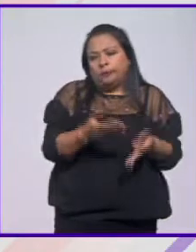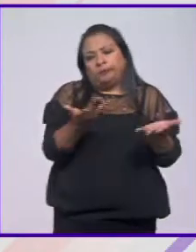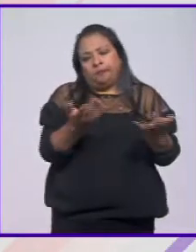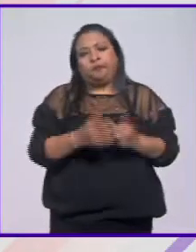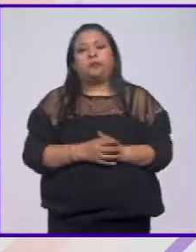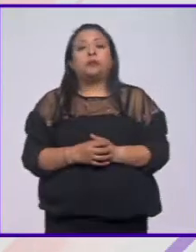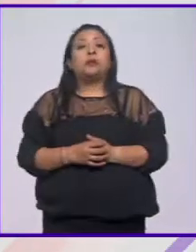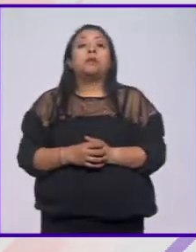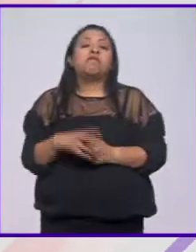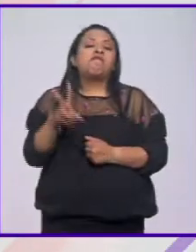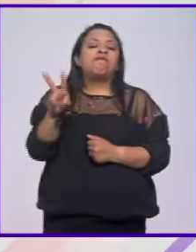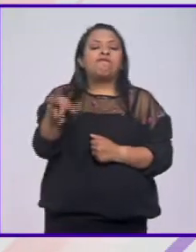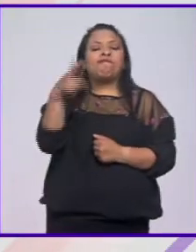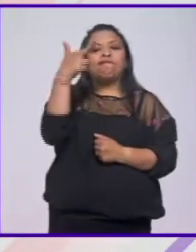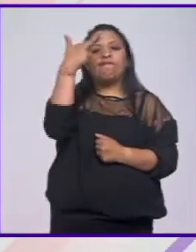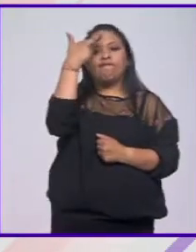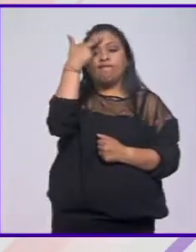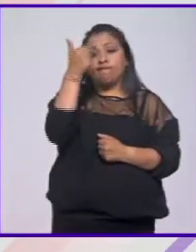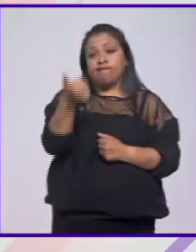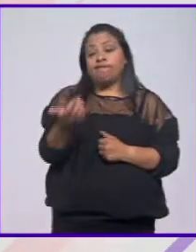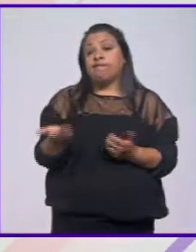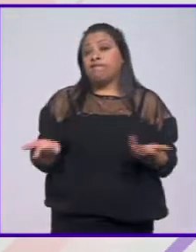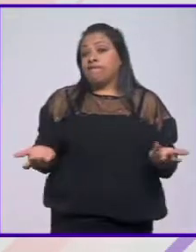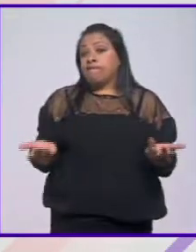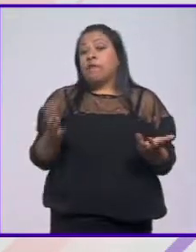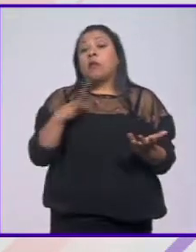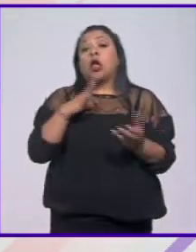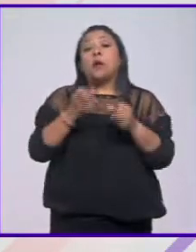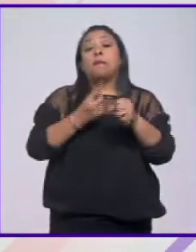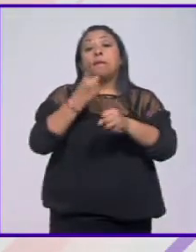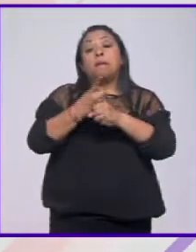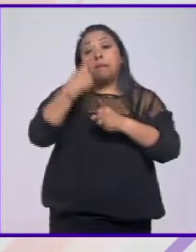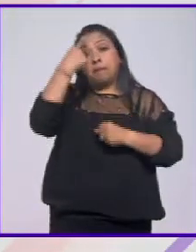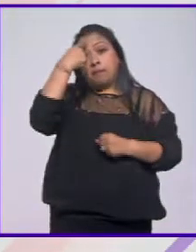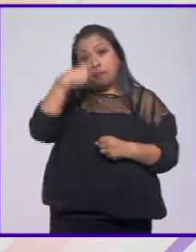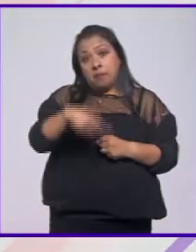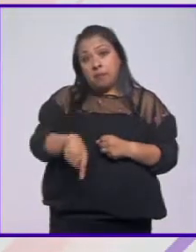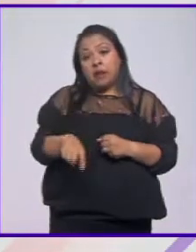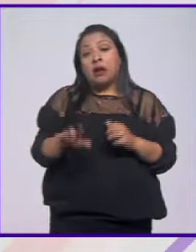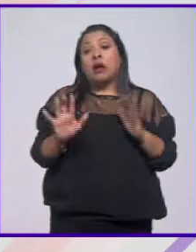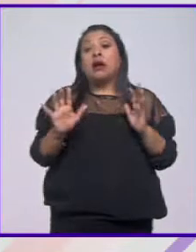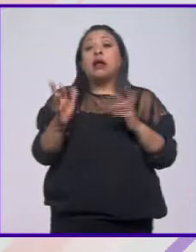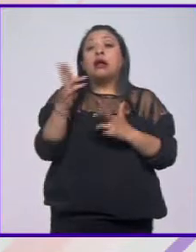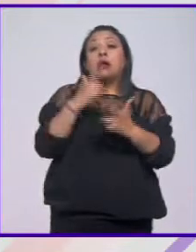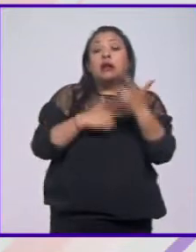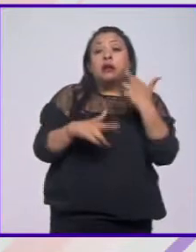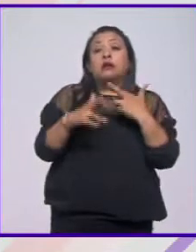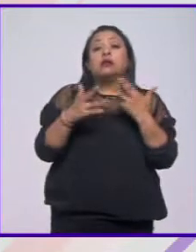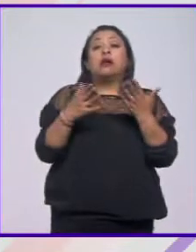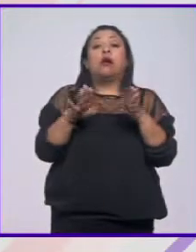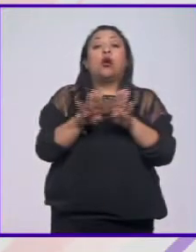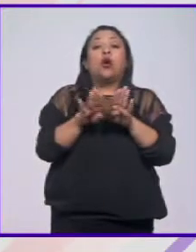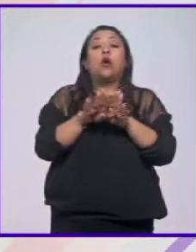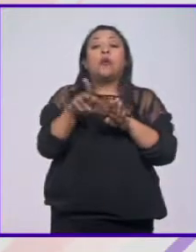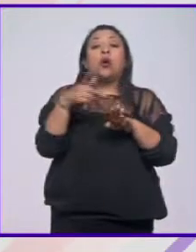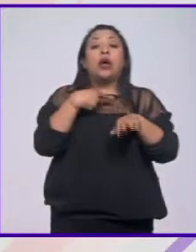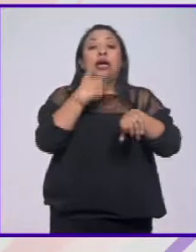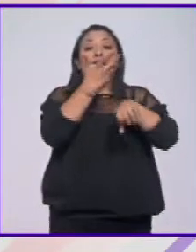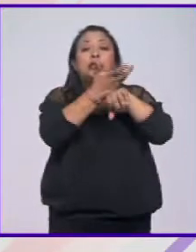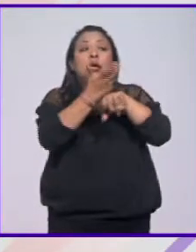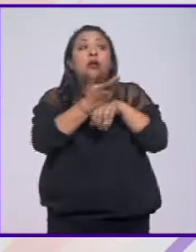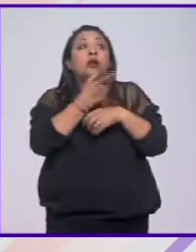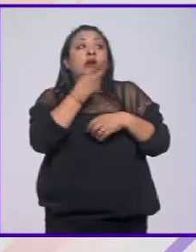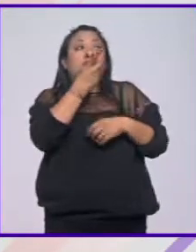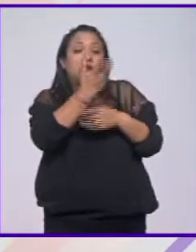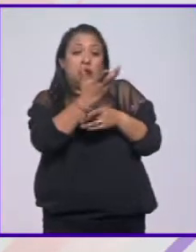Karen. Sí, efectivamente, pues es una oportunidad para retomar el camino por parte de Estados Unidos y decir,